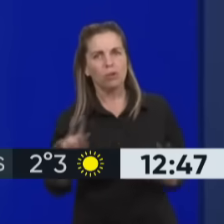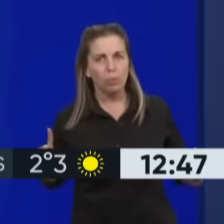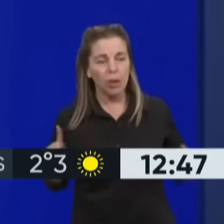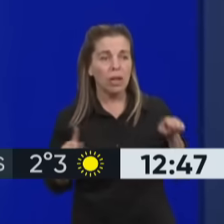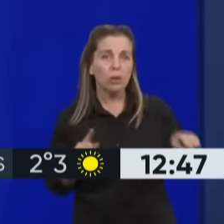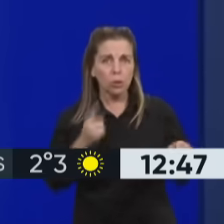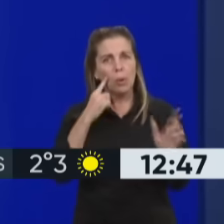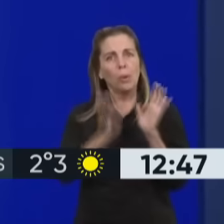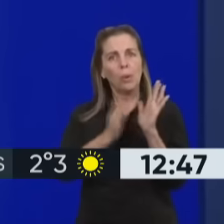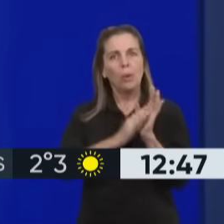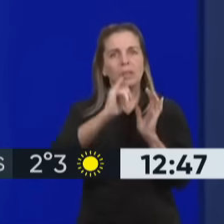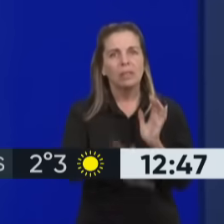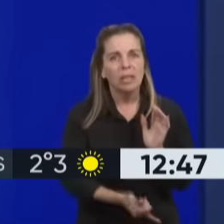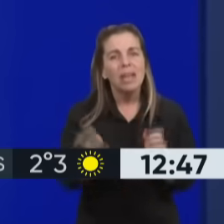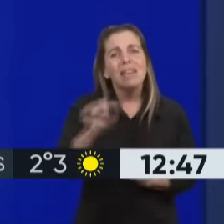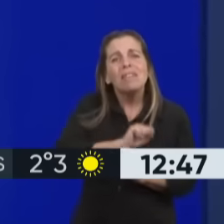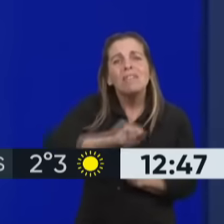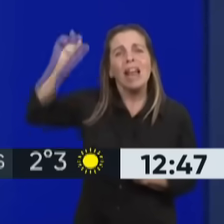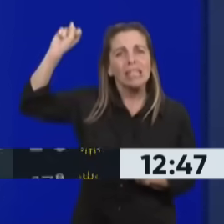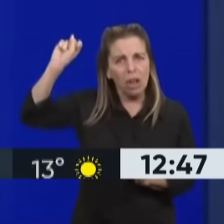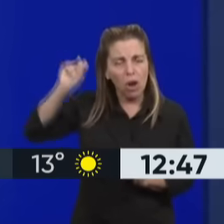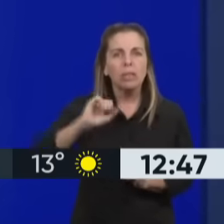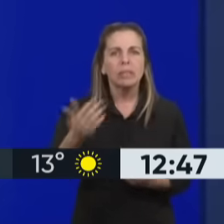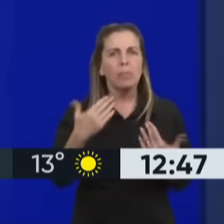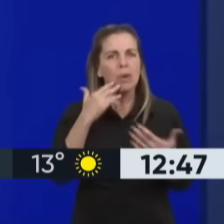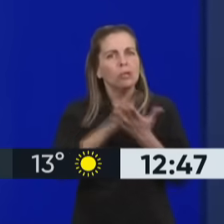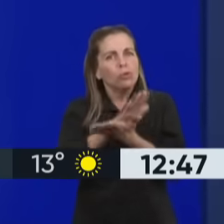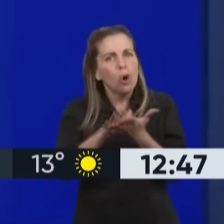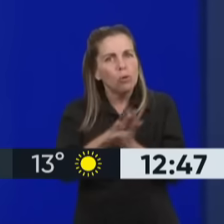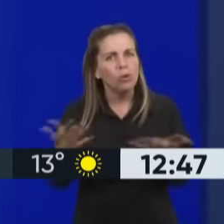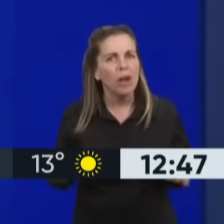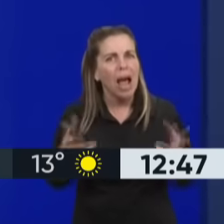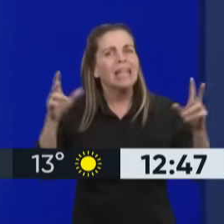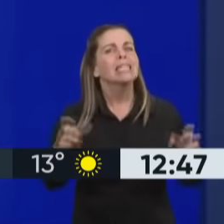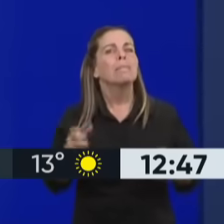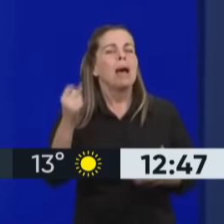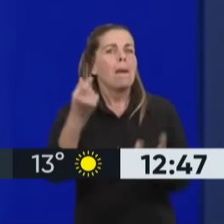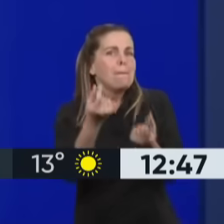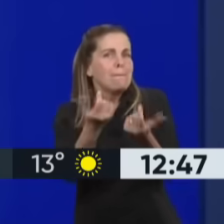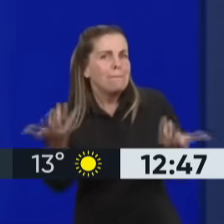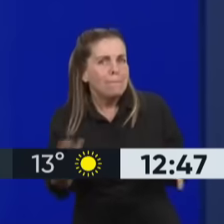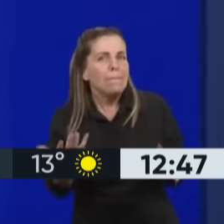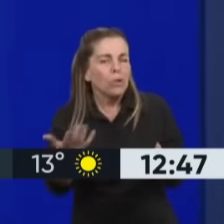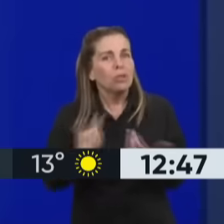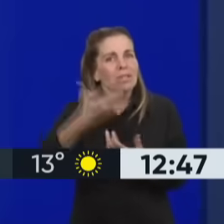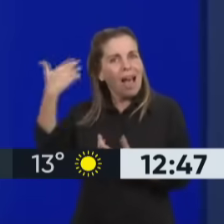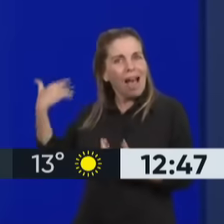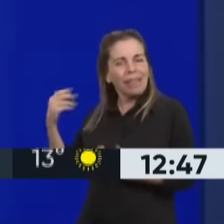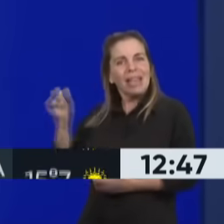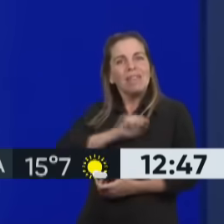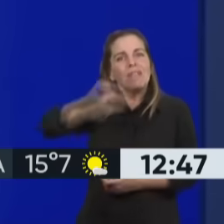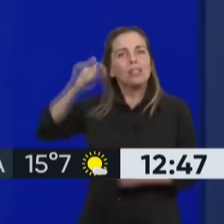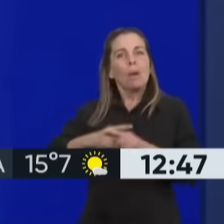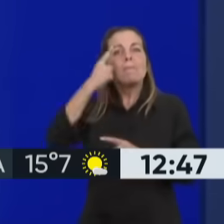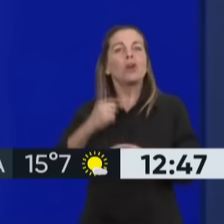que la inflación es siempre y en todo lugar un fenómeno monetario. Y de tener una inflación que viajaba al 1,5